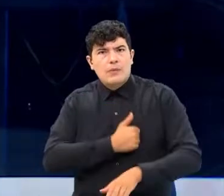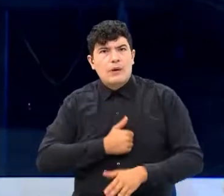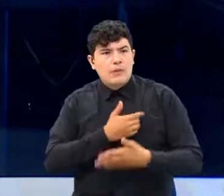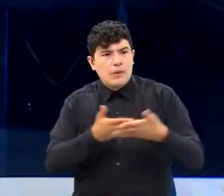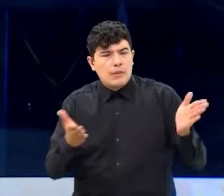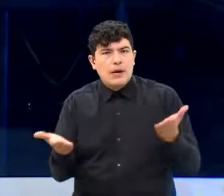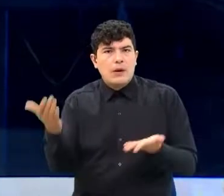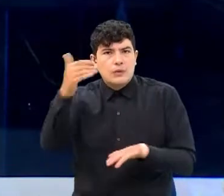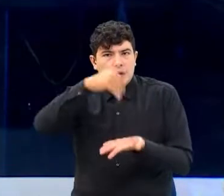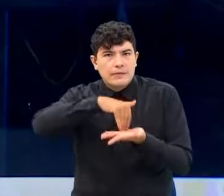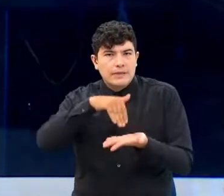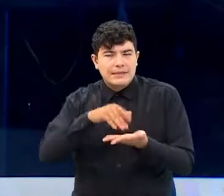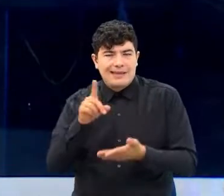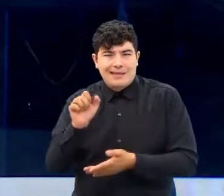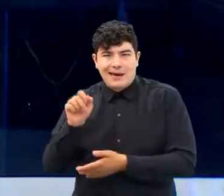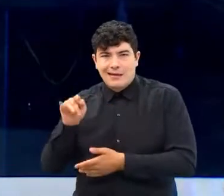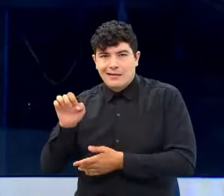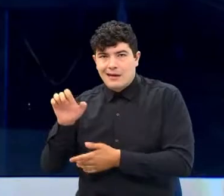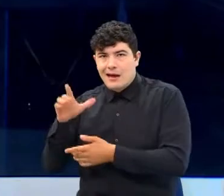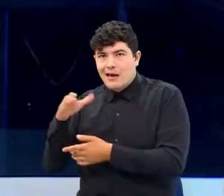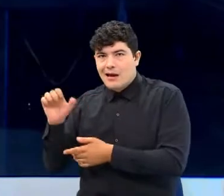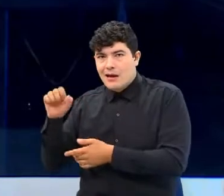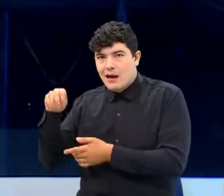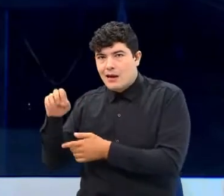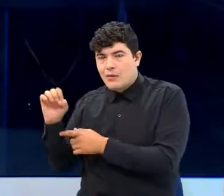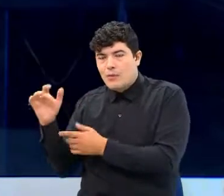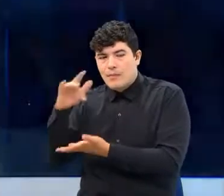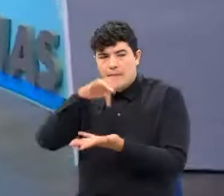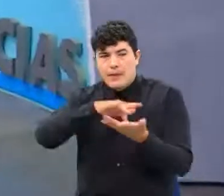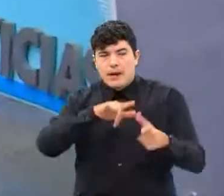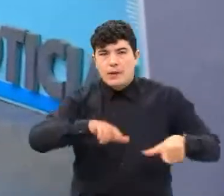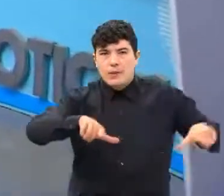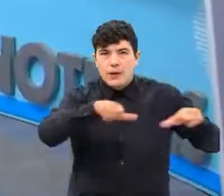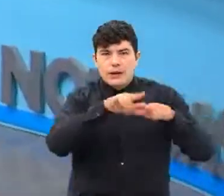hasta allí se trasladó daniel cano daniel que dice la gente